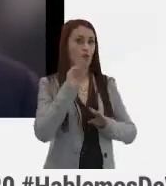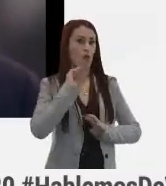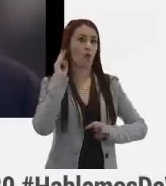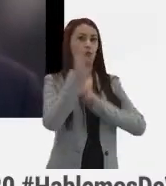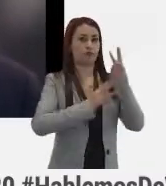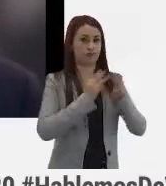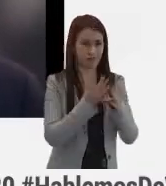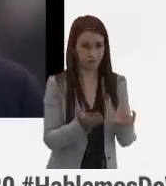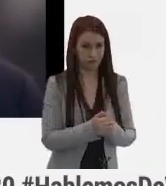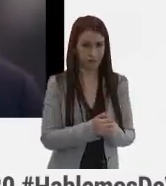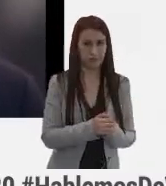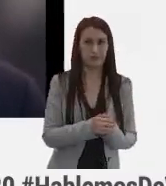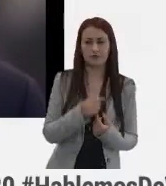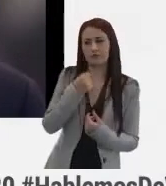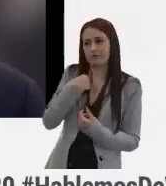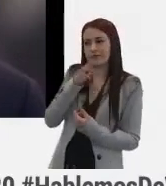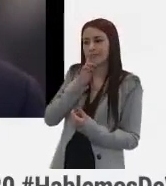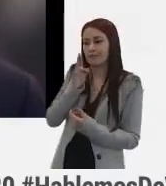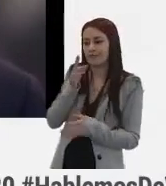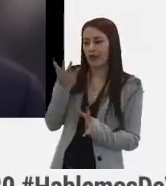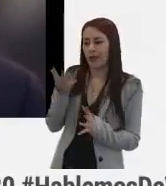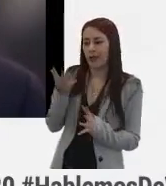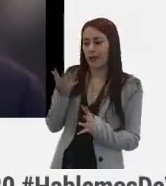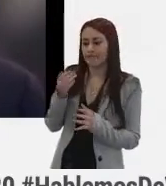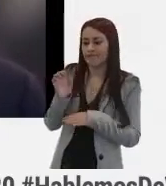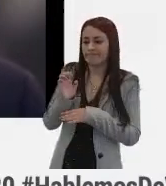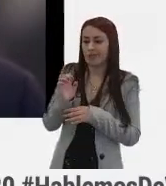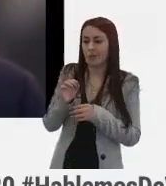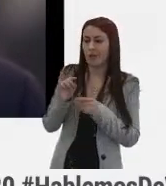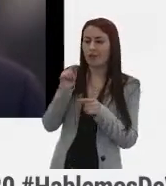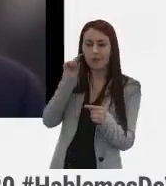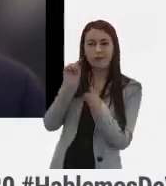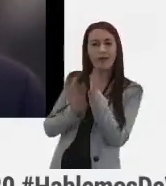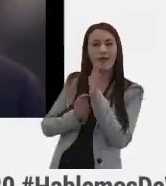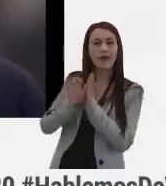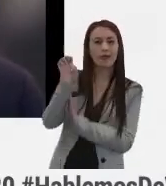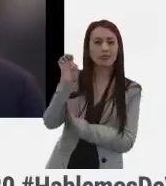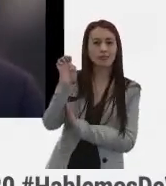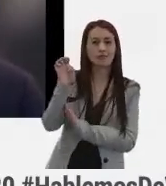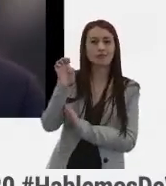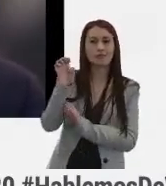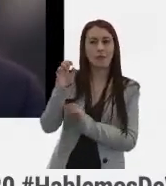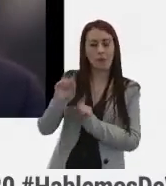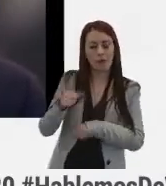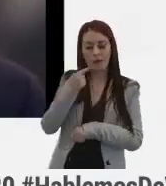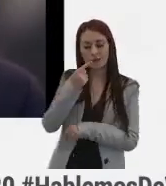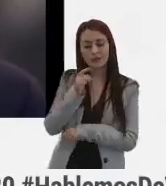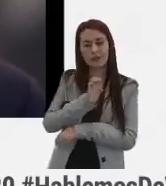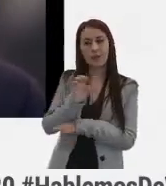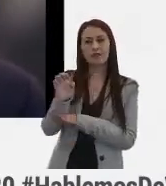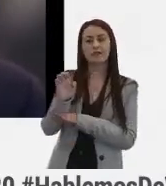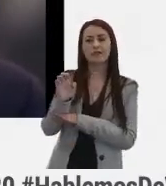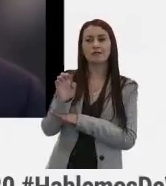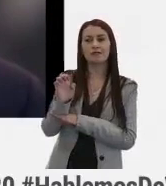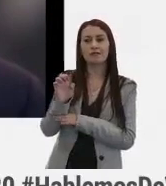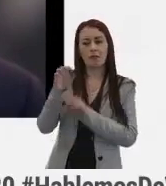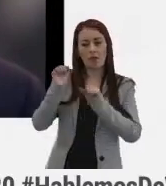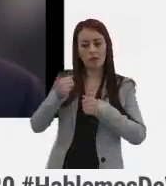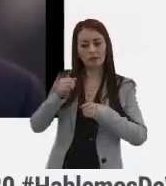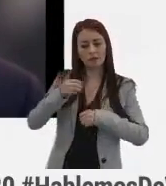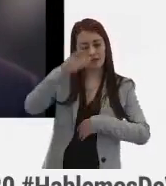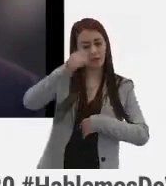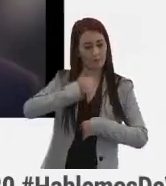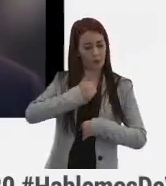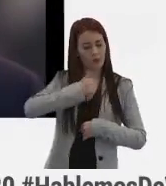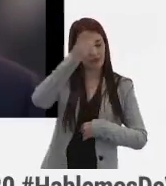no puede ser sino una. El éxito llegó después de que decidimos convivir en paz